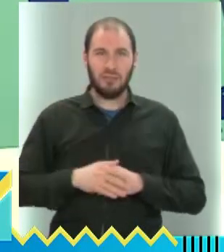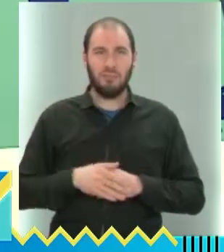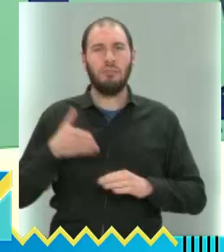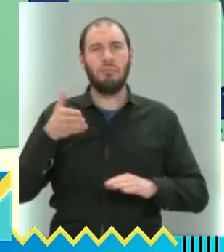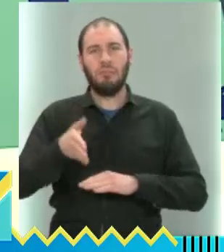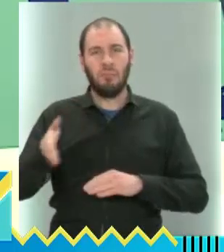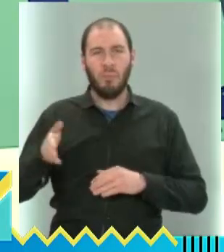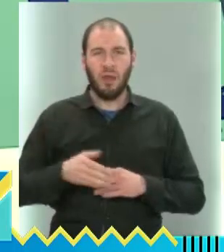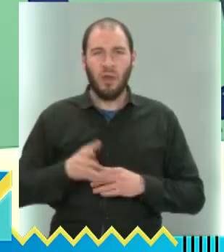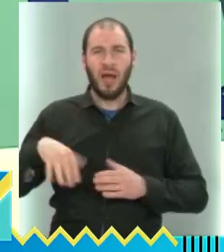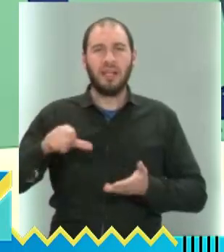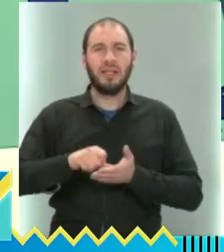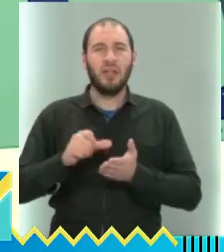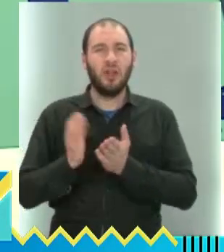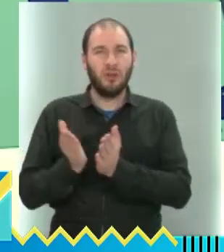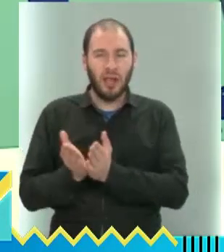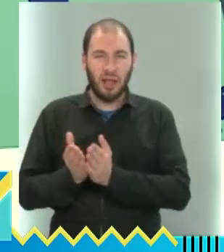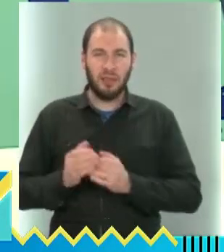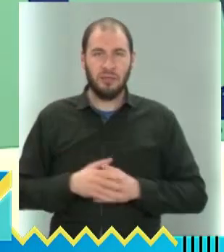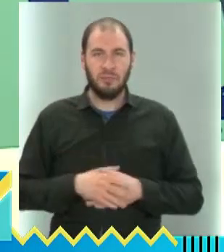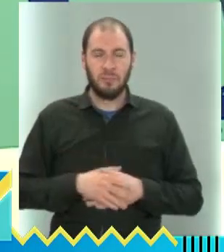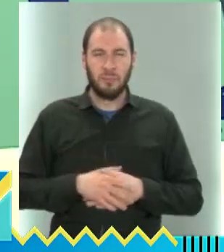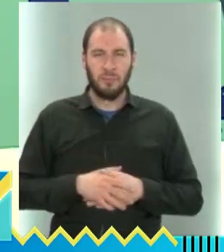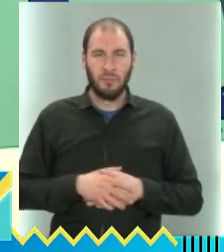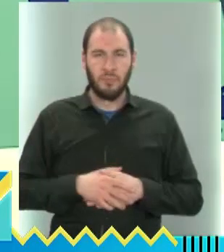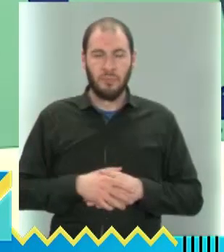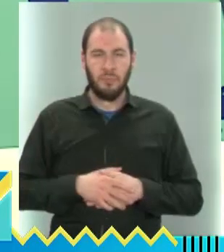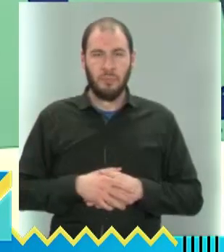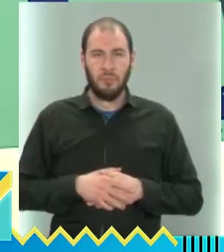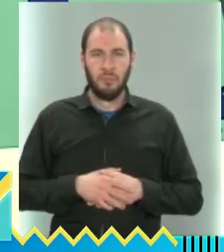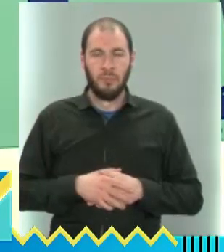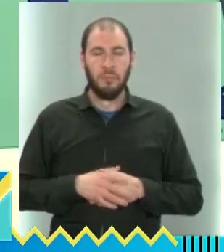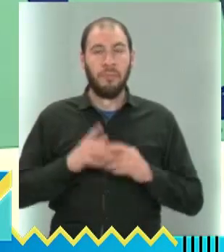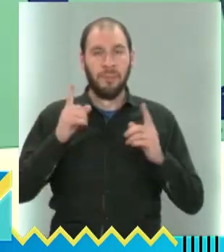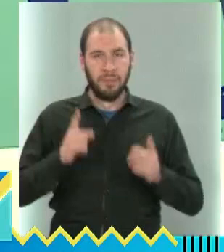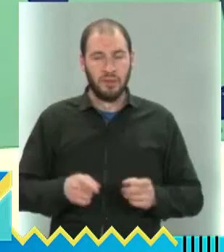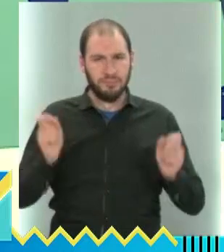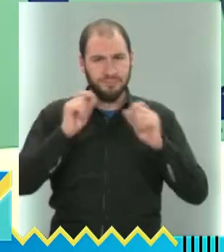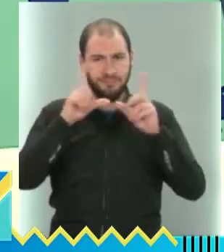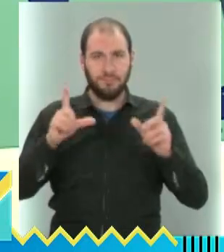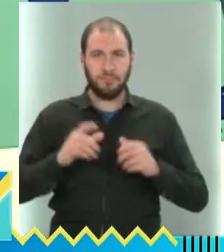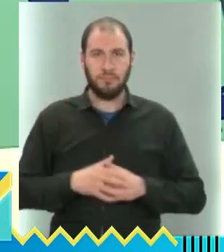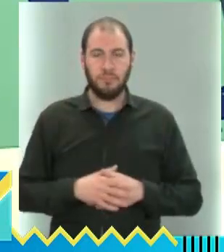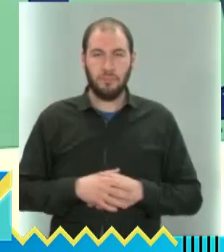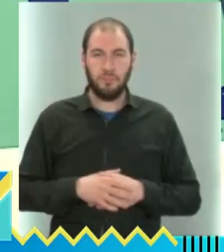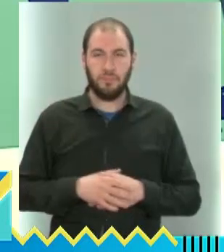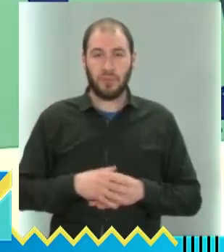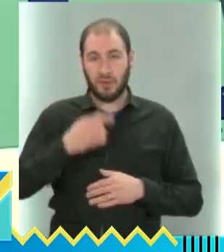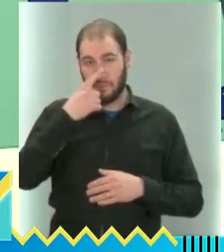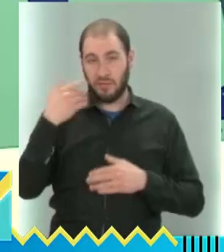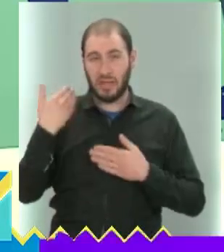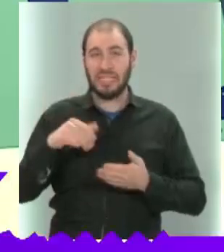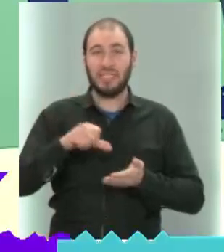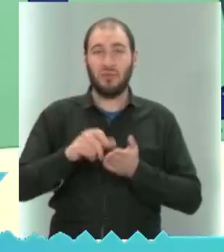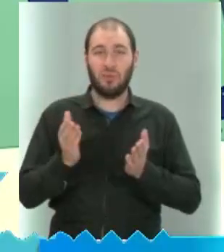participan en los centros de estudiantes, si bien también nos ha sorprendido que últimamente los